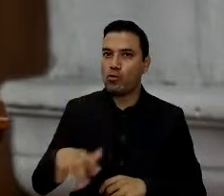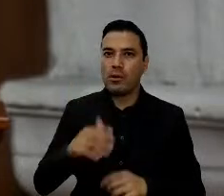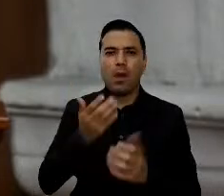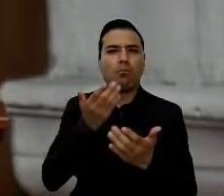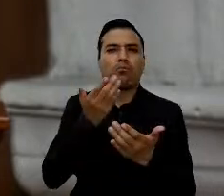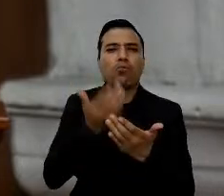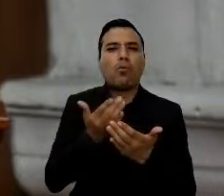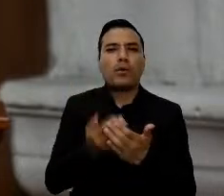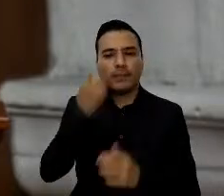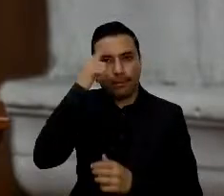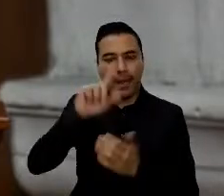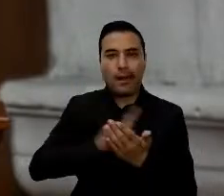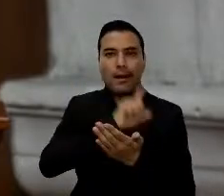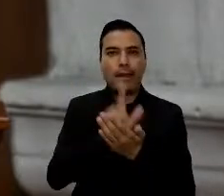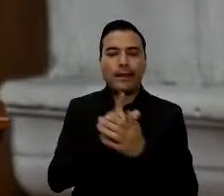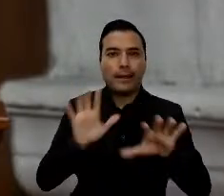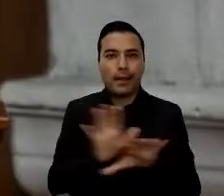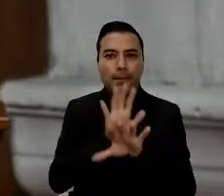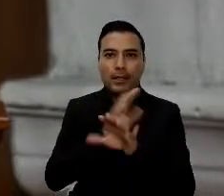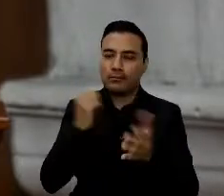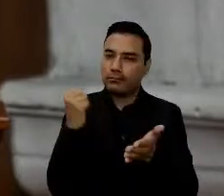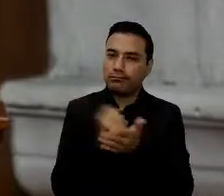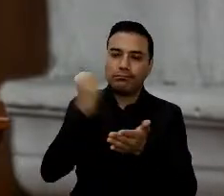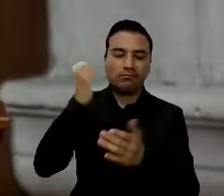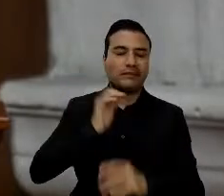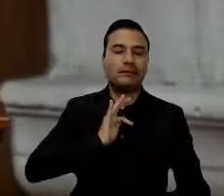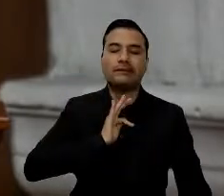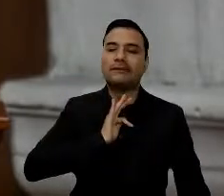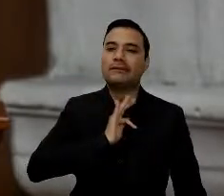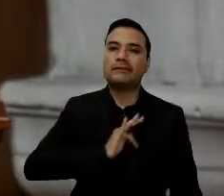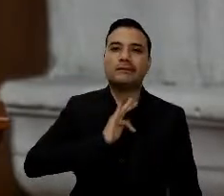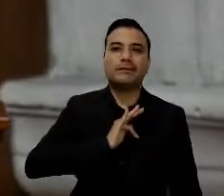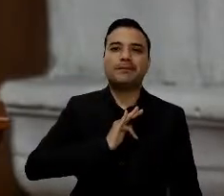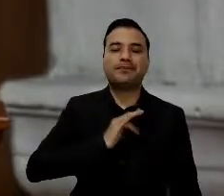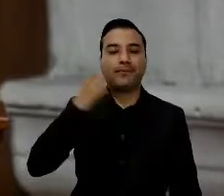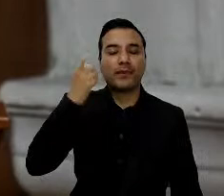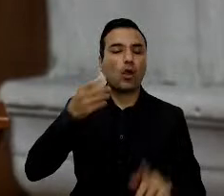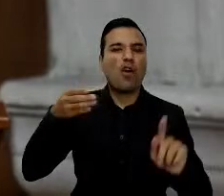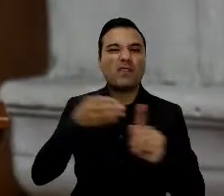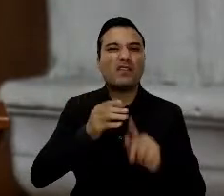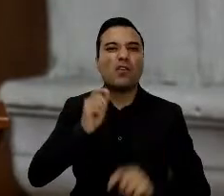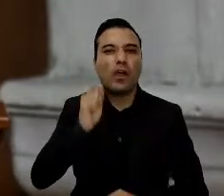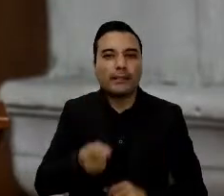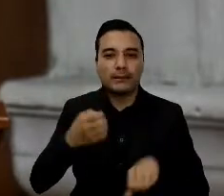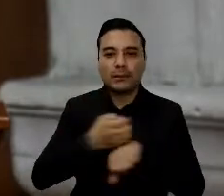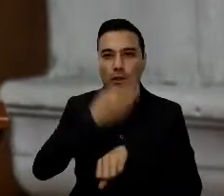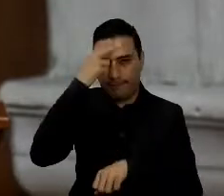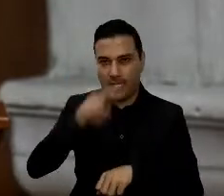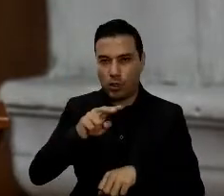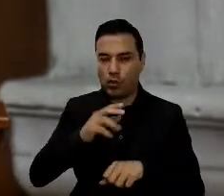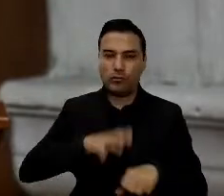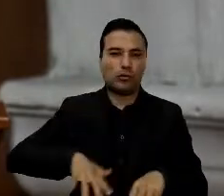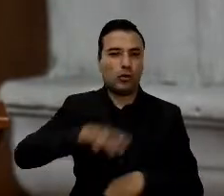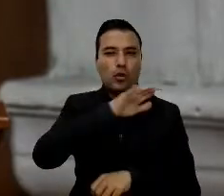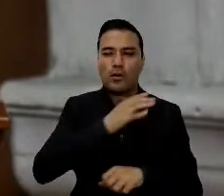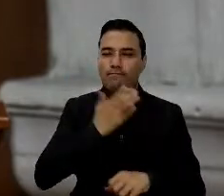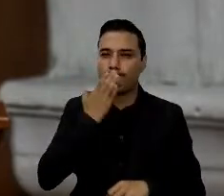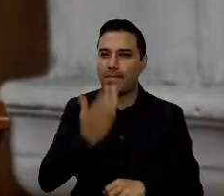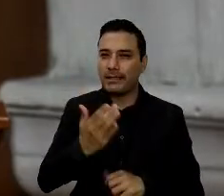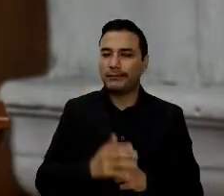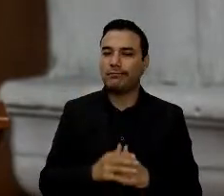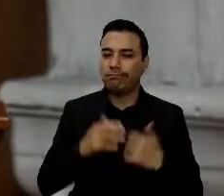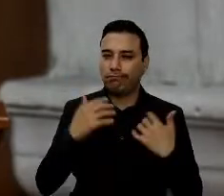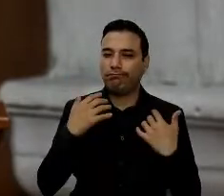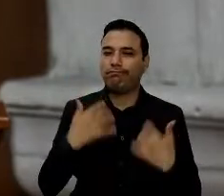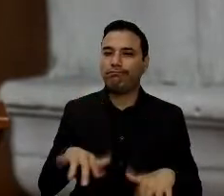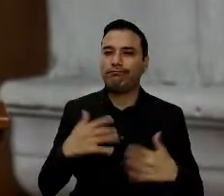reformas legales que para bien de la sociedad Mexiquense sin duda el trabajo arduo es un conjunto también que se ve